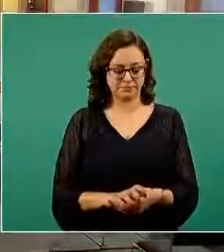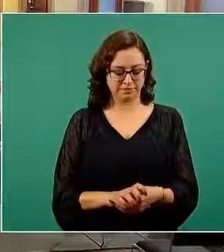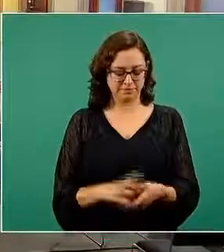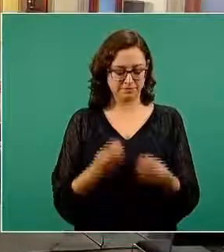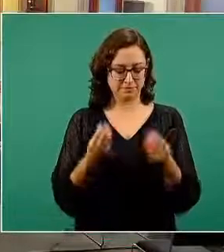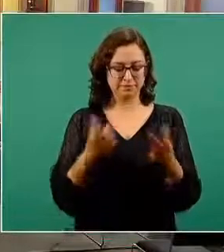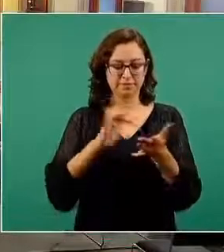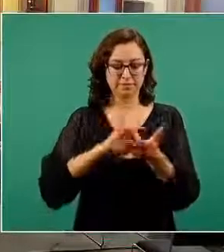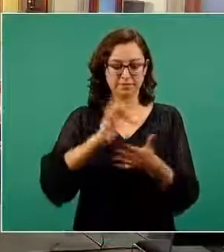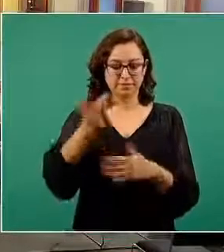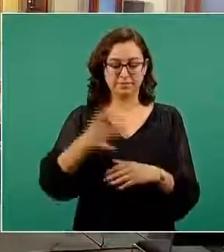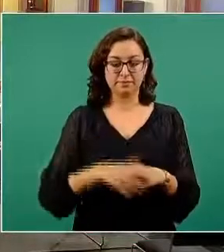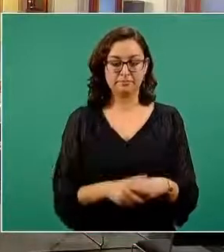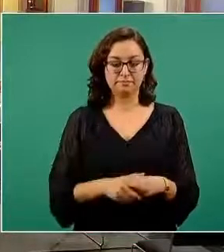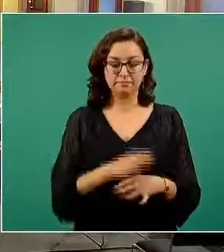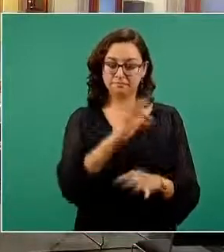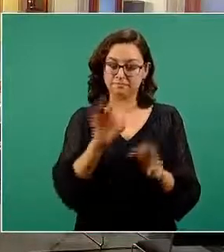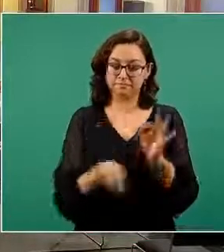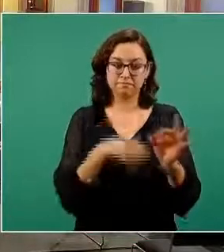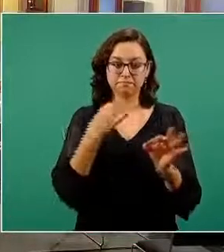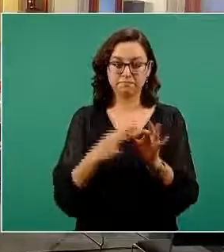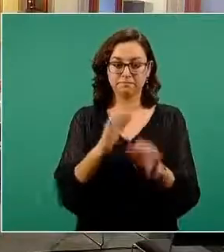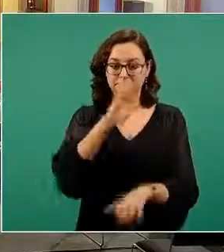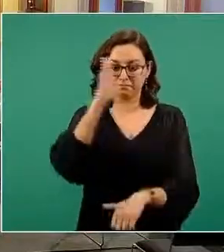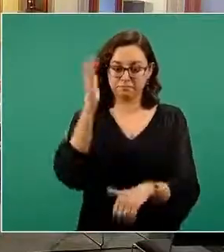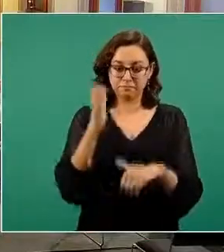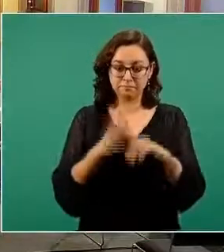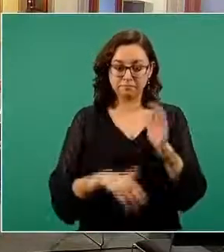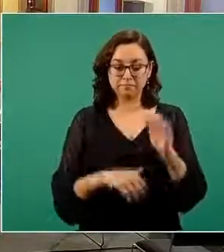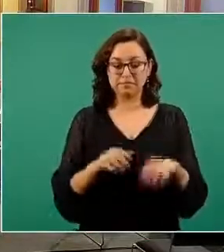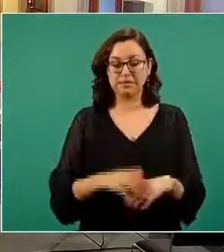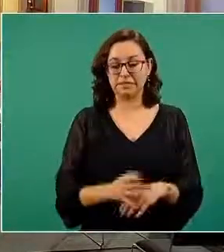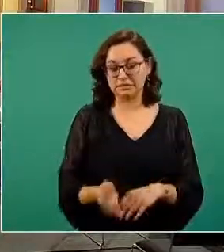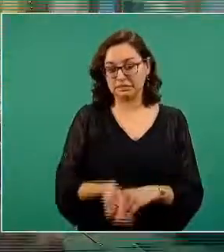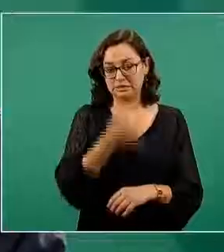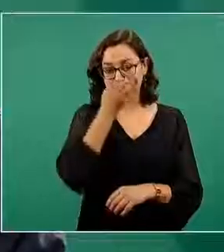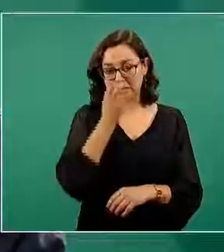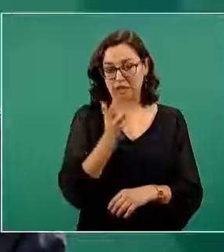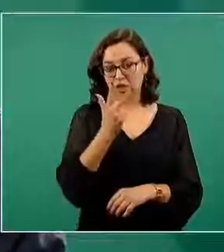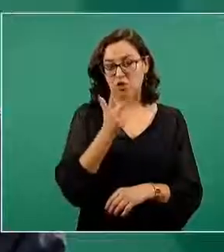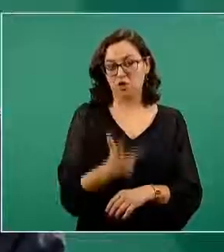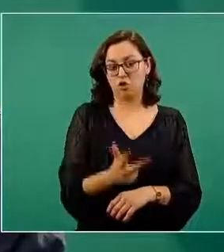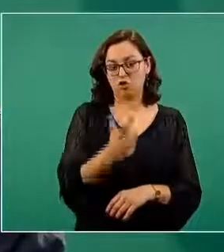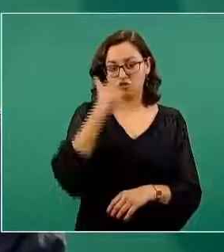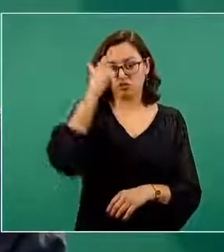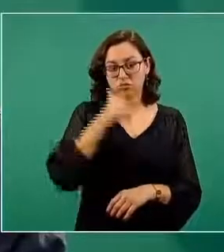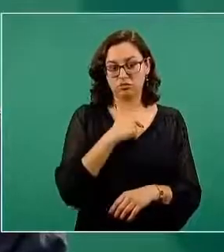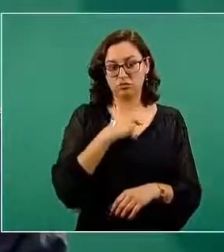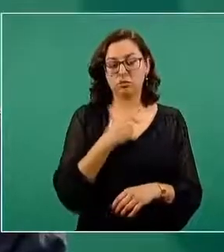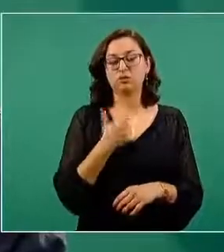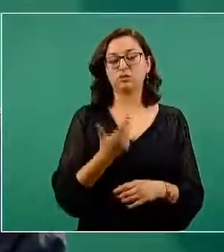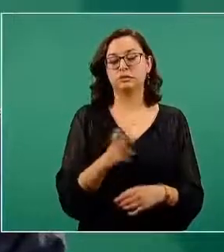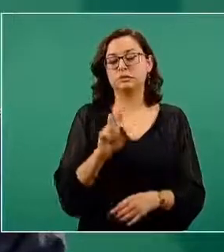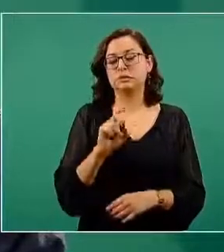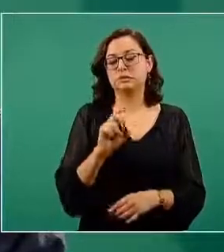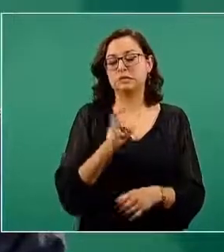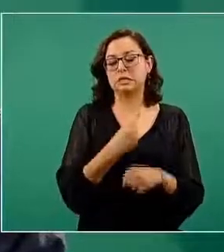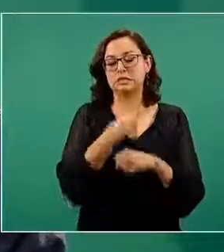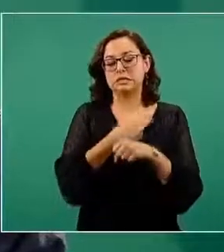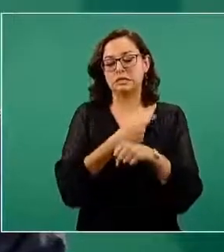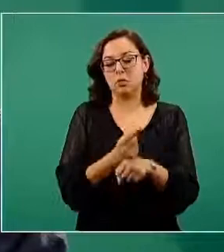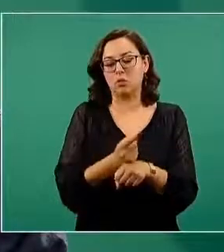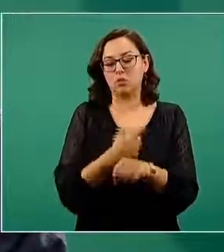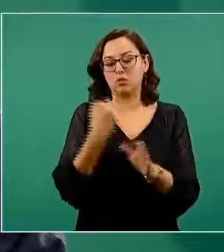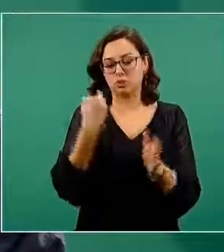Muchas gracias. Pues aquí terminamos, son casi las 20 horas, faltan 30 segundos para ello, y le recordamos a la